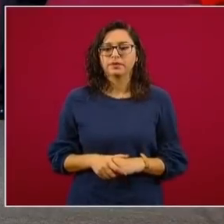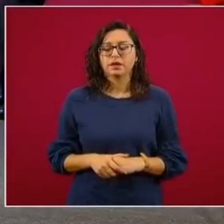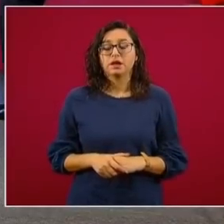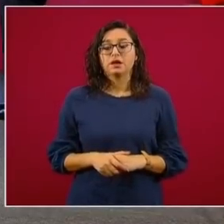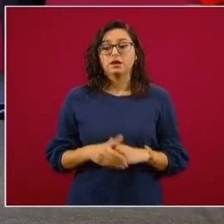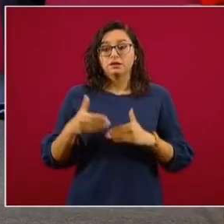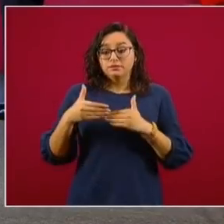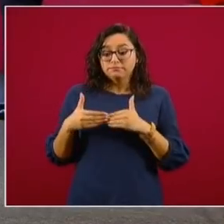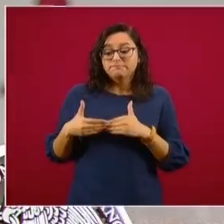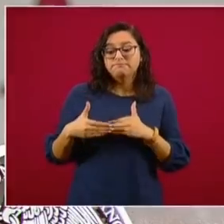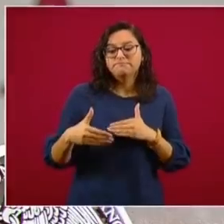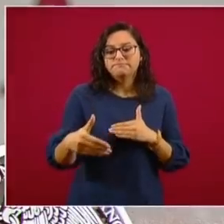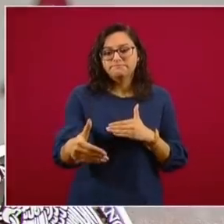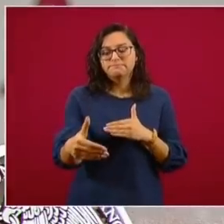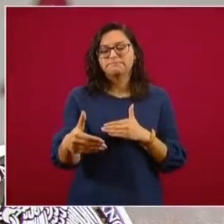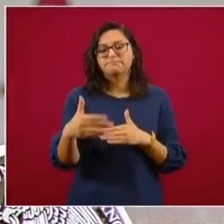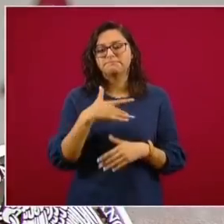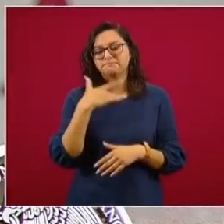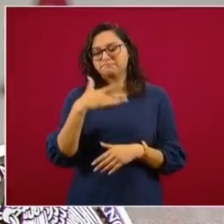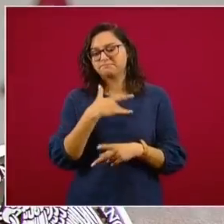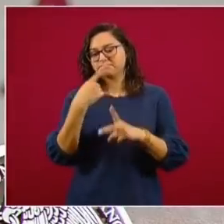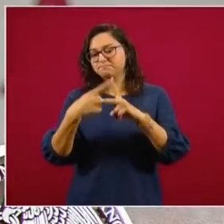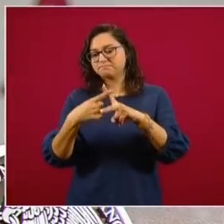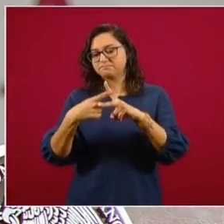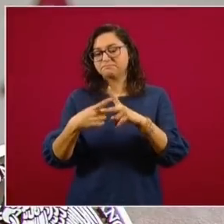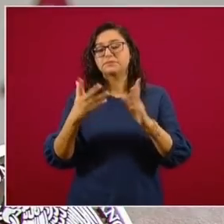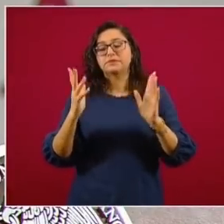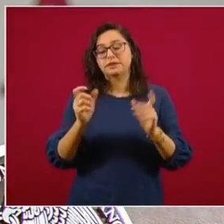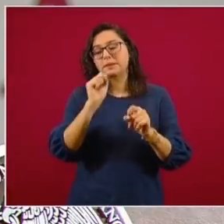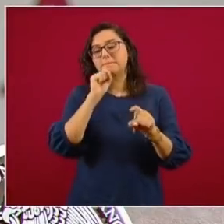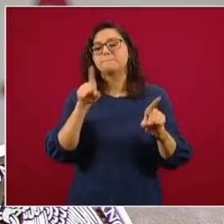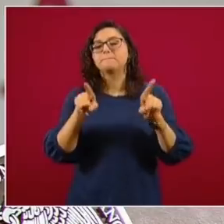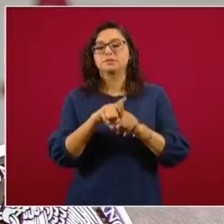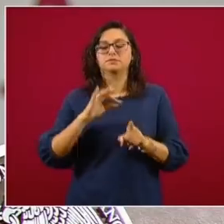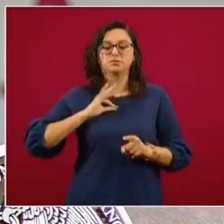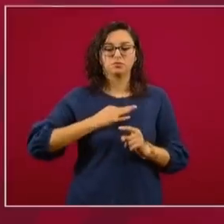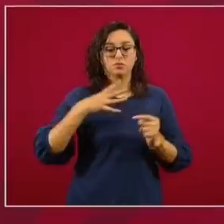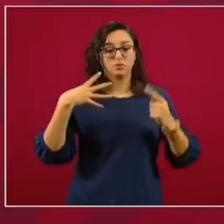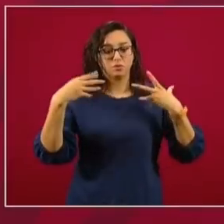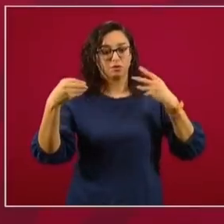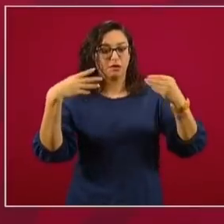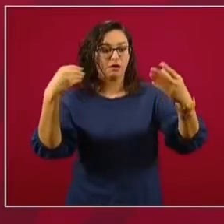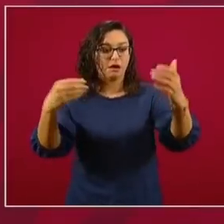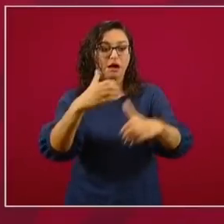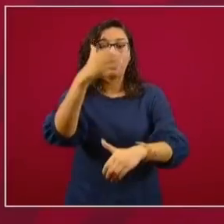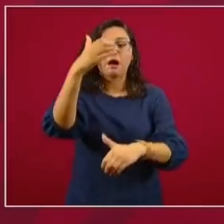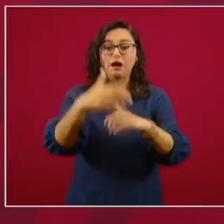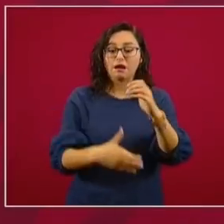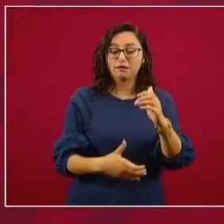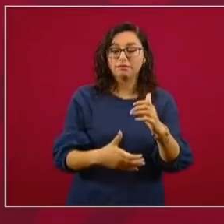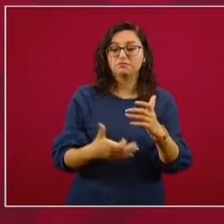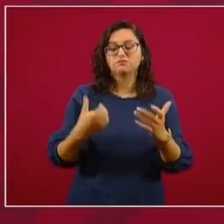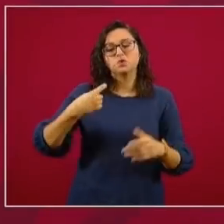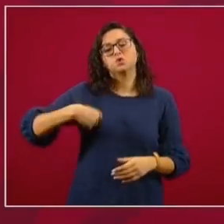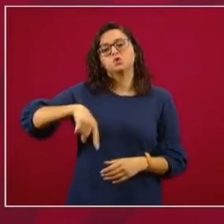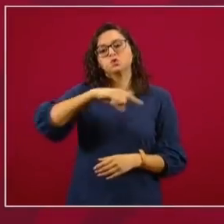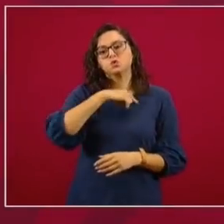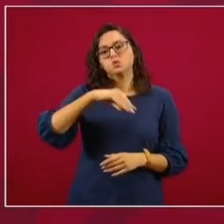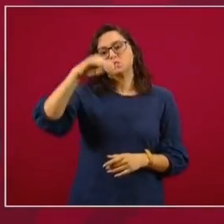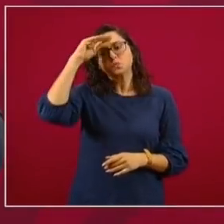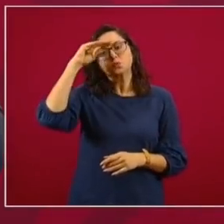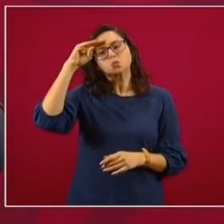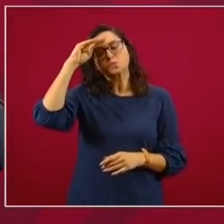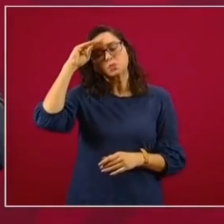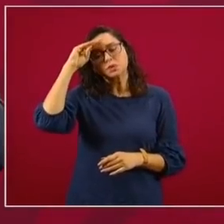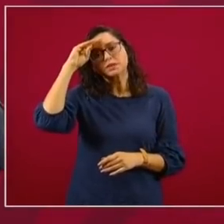mediano plazo que tenemos, y una vez que ya pase la contingencia del COVID, nos permiten plantearnos una ruta a